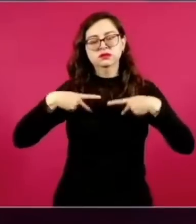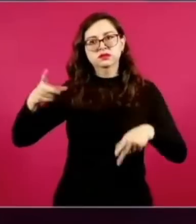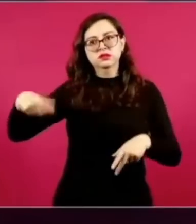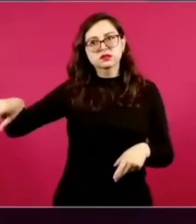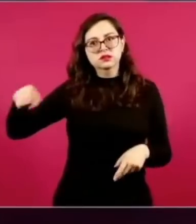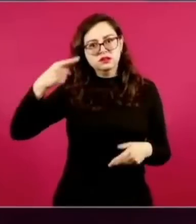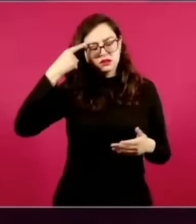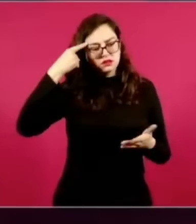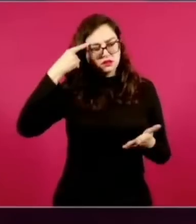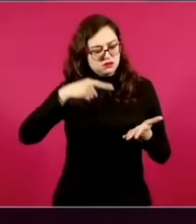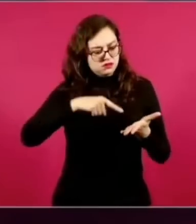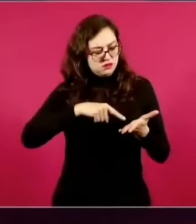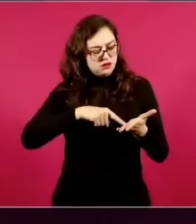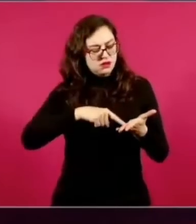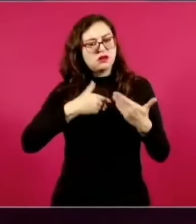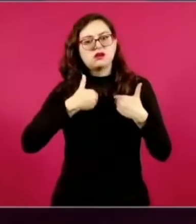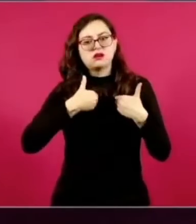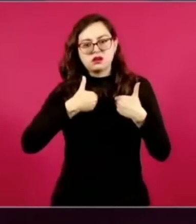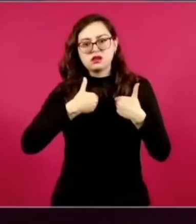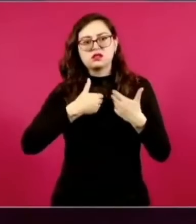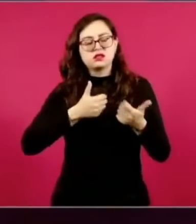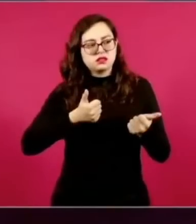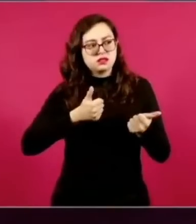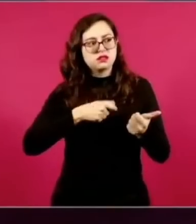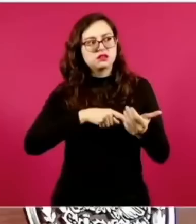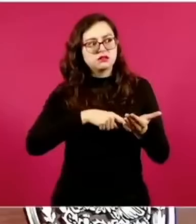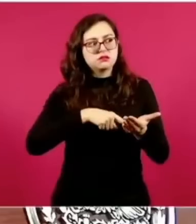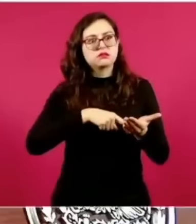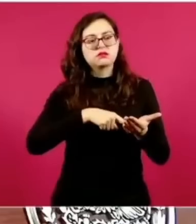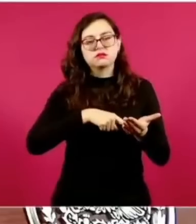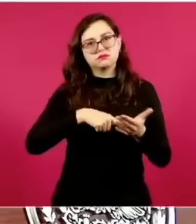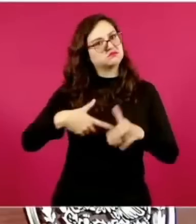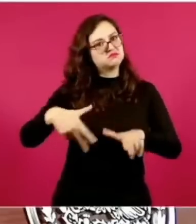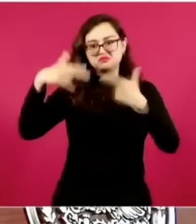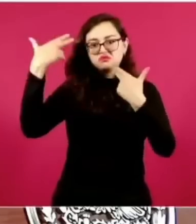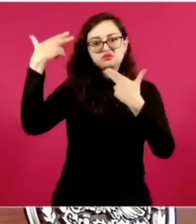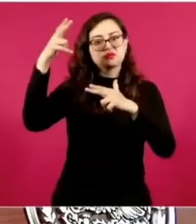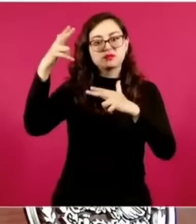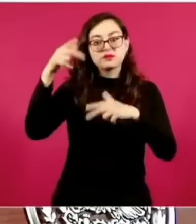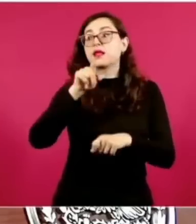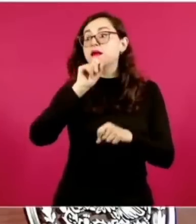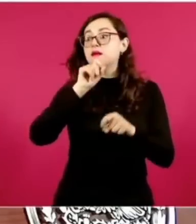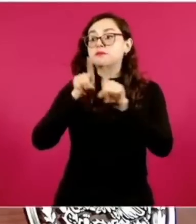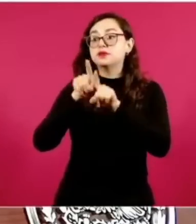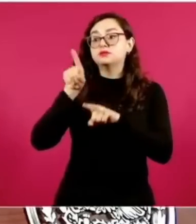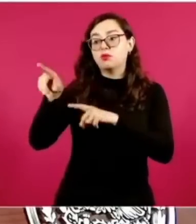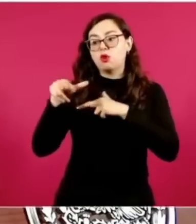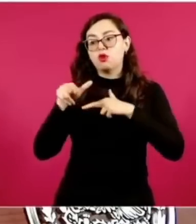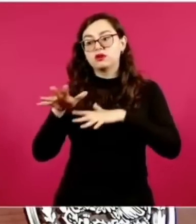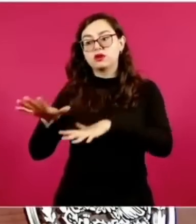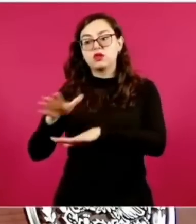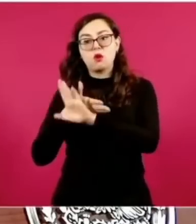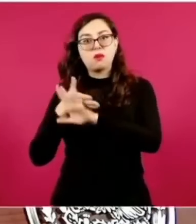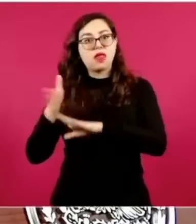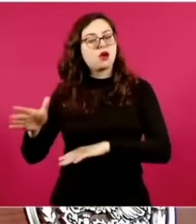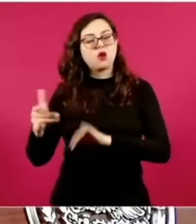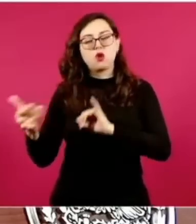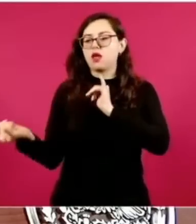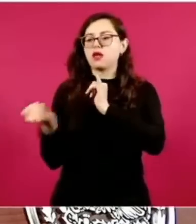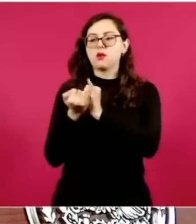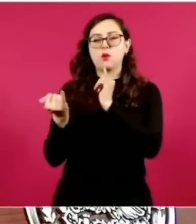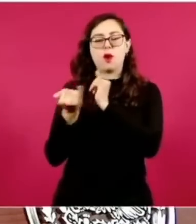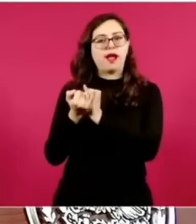En Río Blanco lo mismo, son magonistas los cuadros,